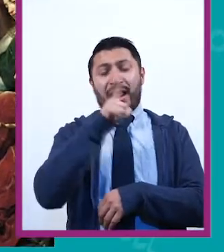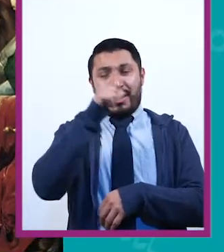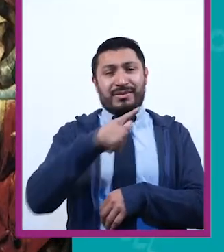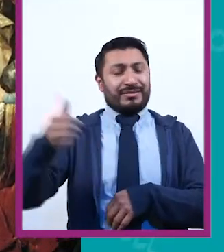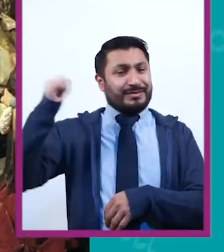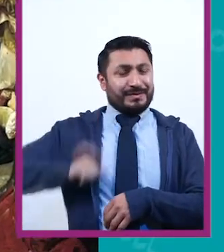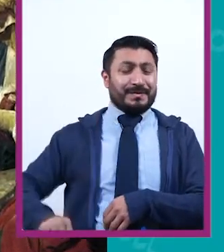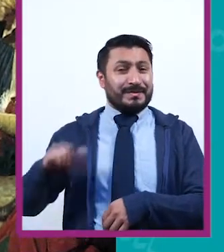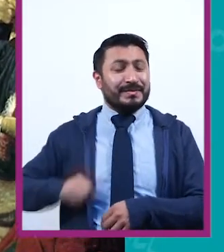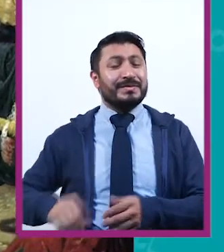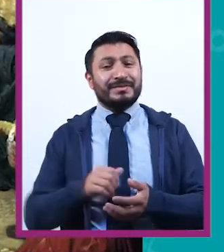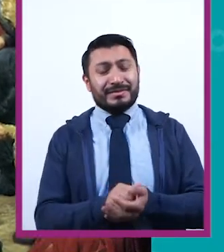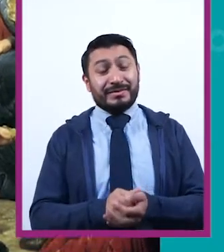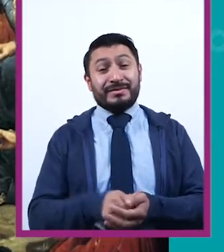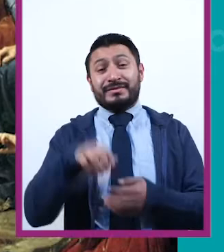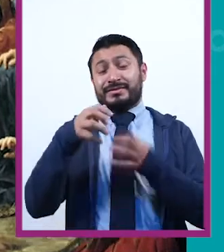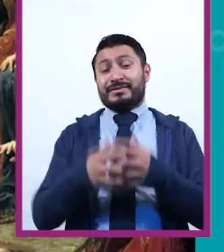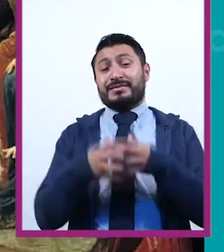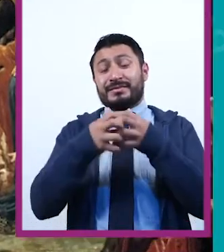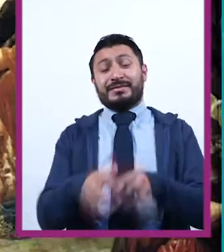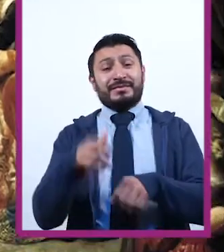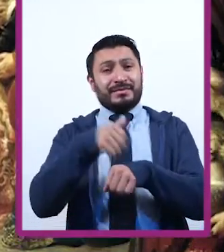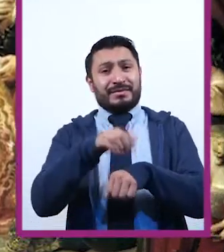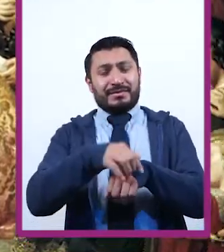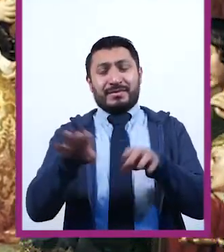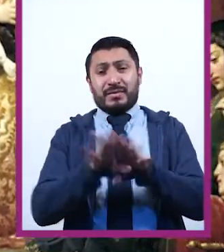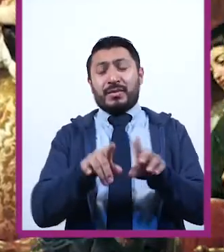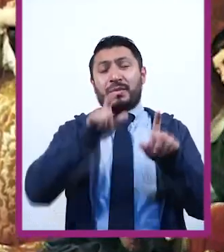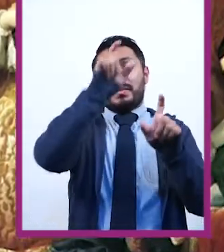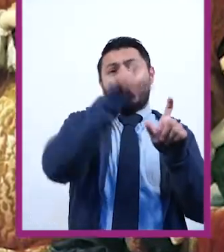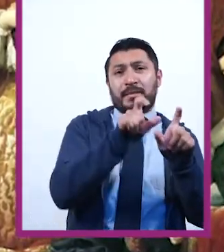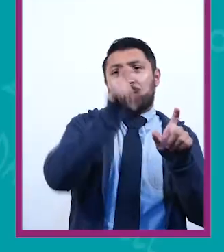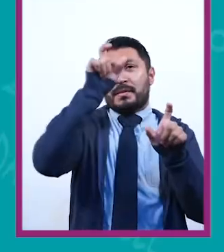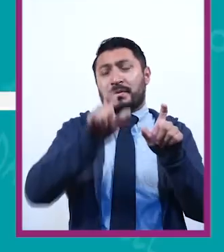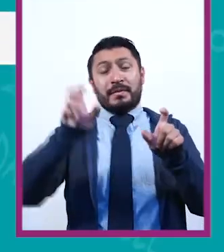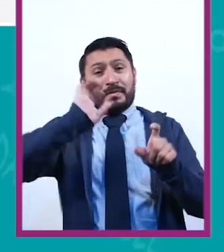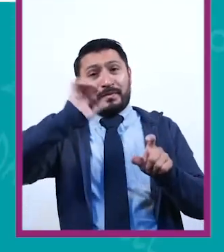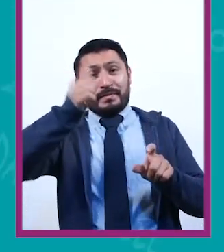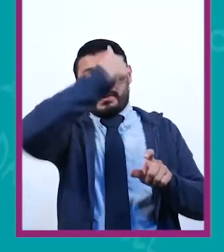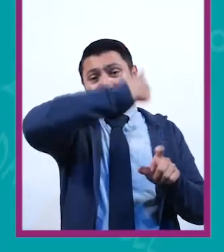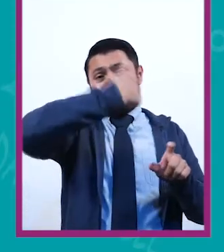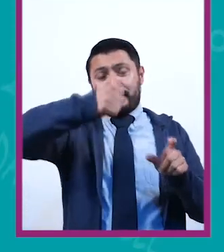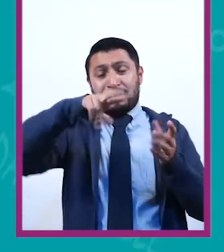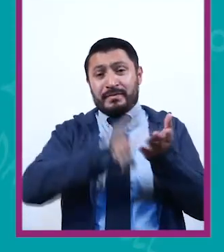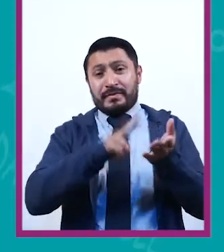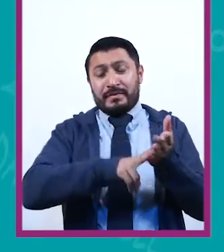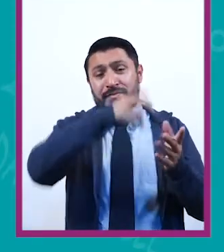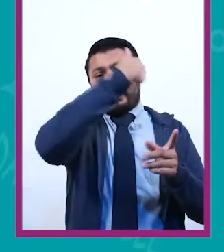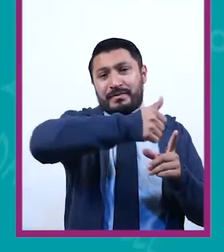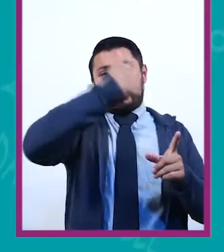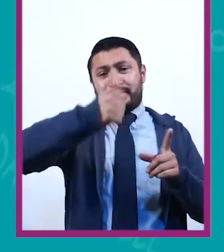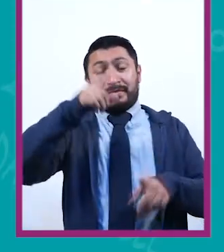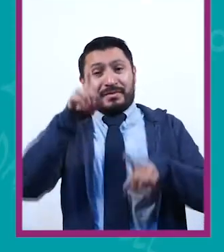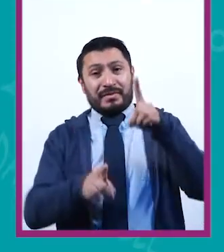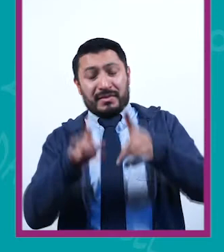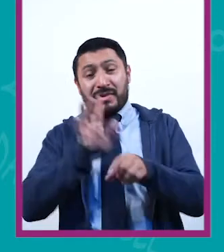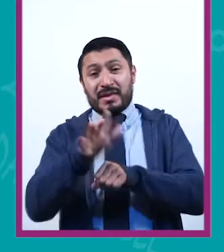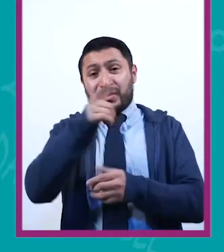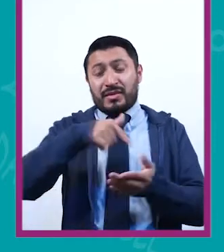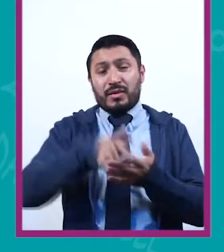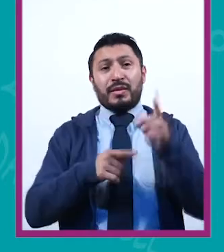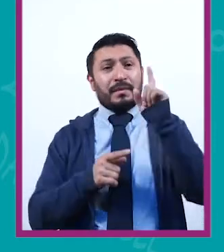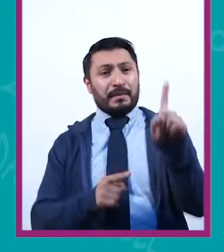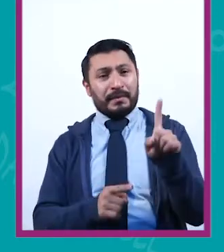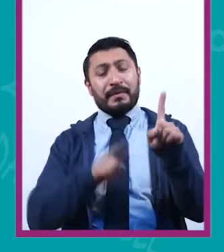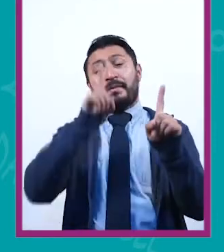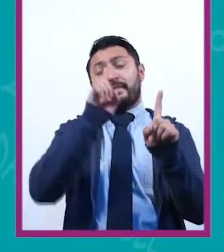llamado Shunya o Bindu en lengua sánscrita. Los sistemas de numeración son posicionales cuando el valor de cada